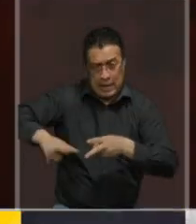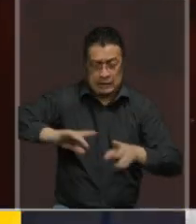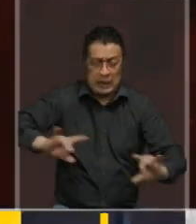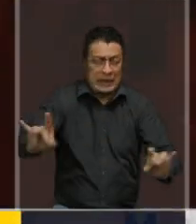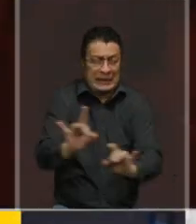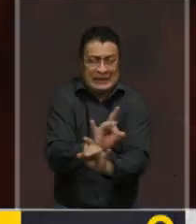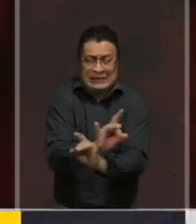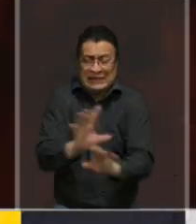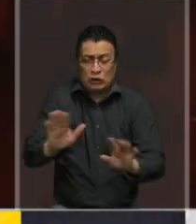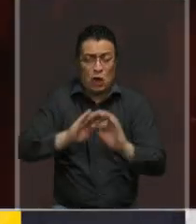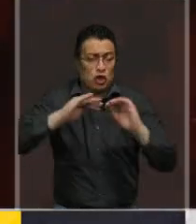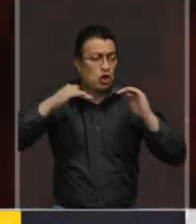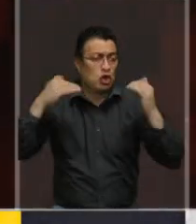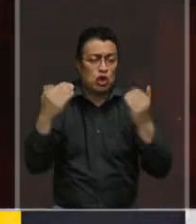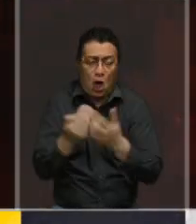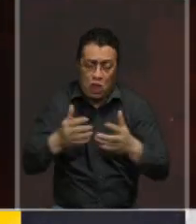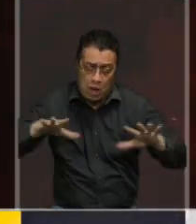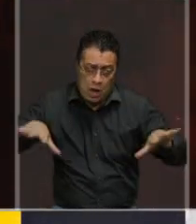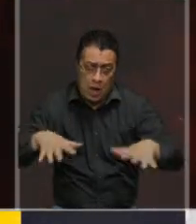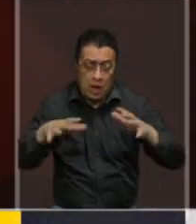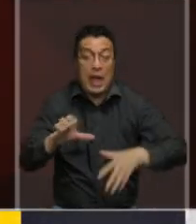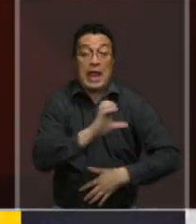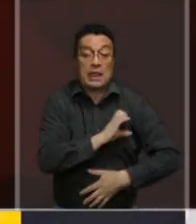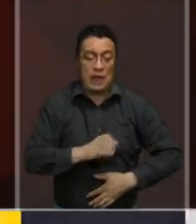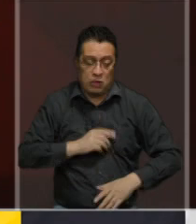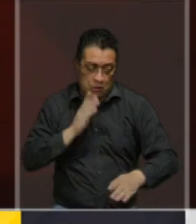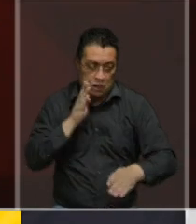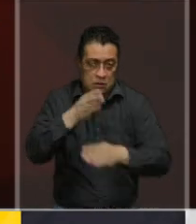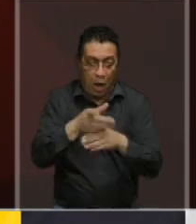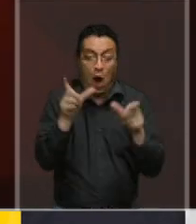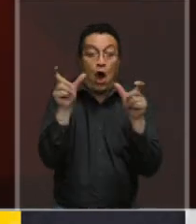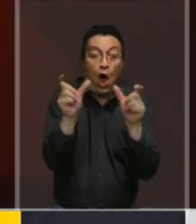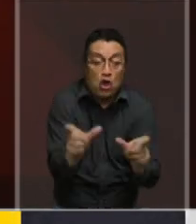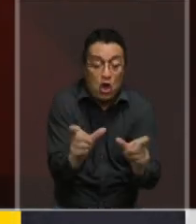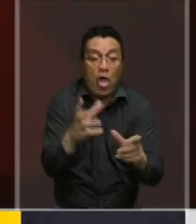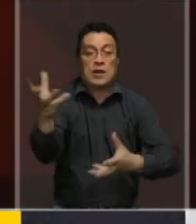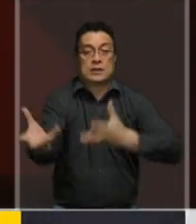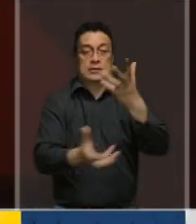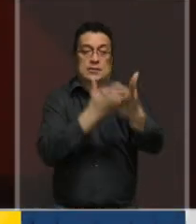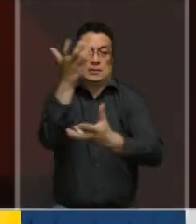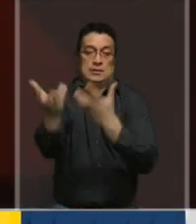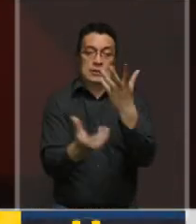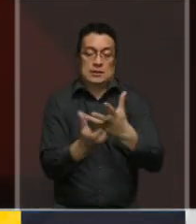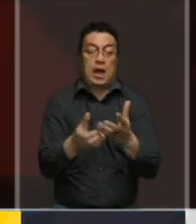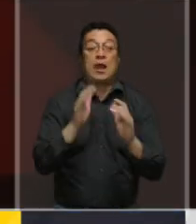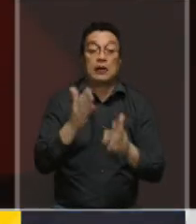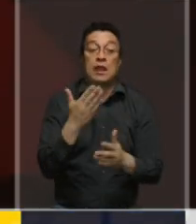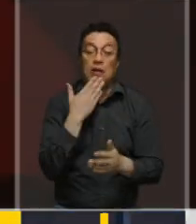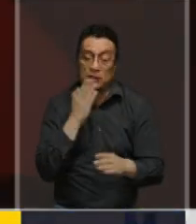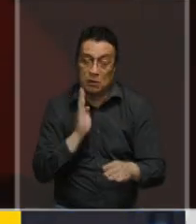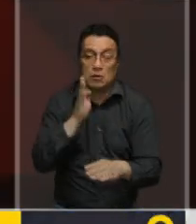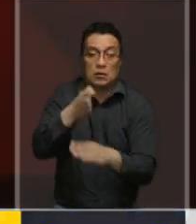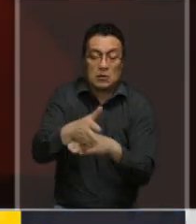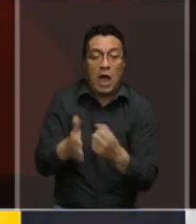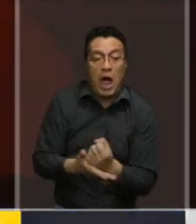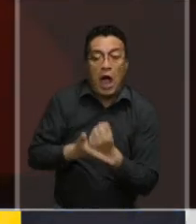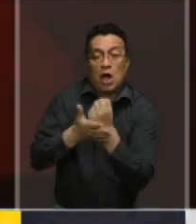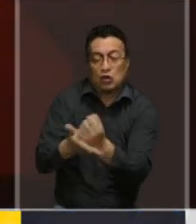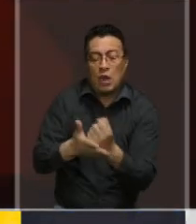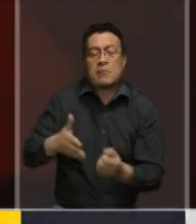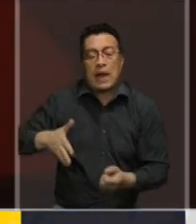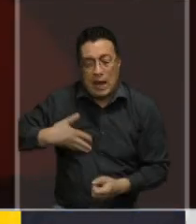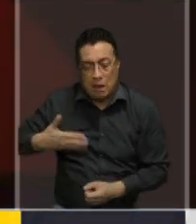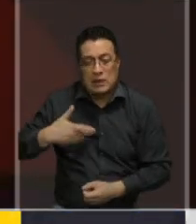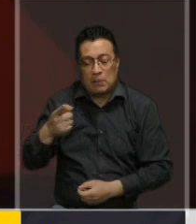todas las capacidades del Estado para concurrir a controlar la emergencia y concurrir en ayuda de quienes lamentablemente se han